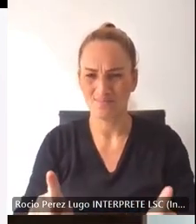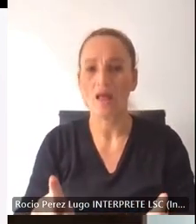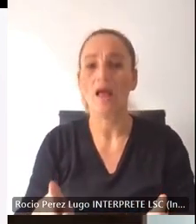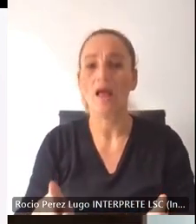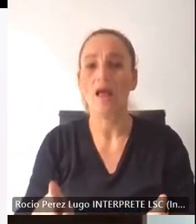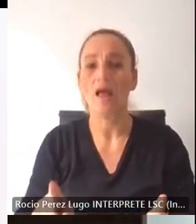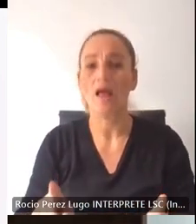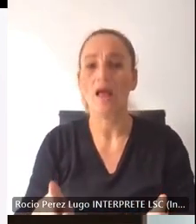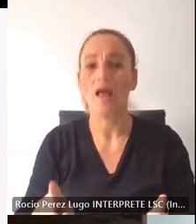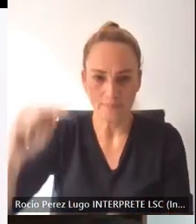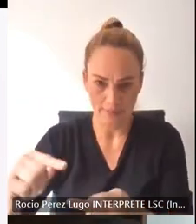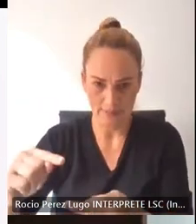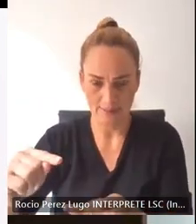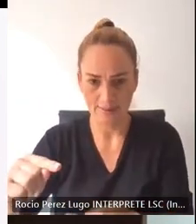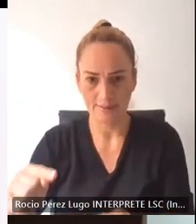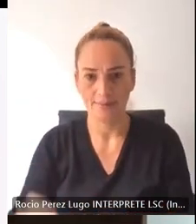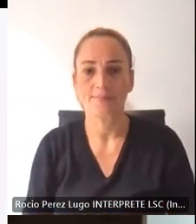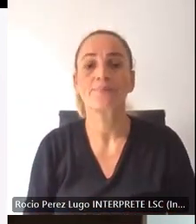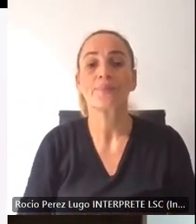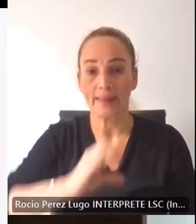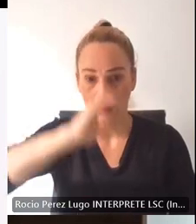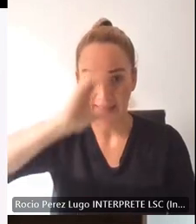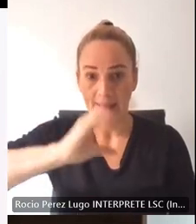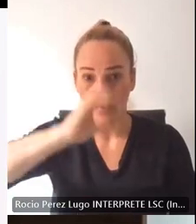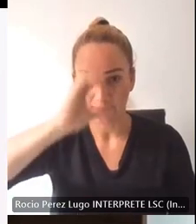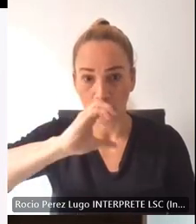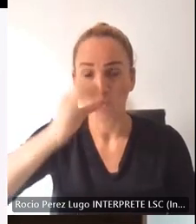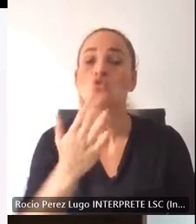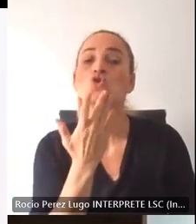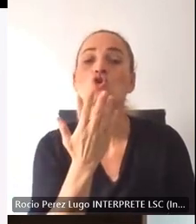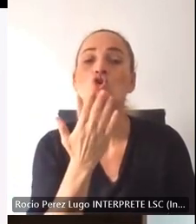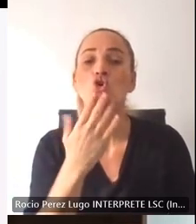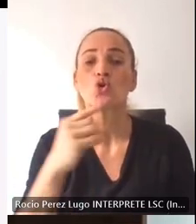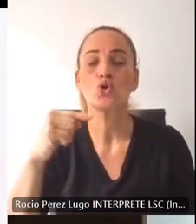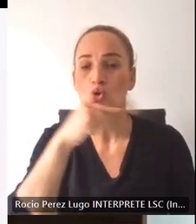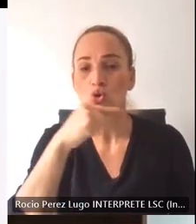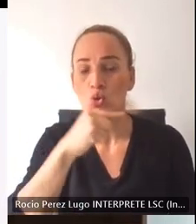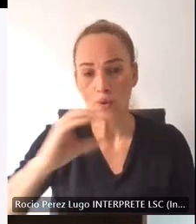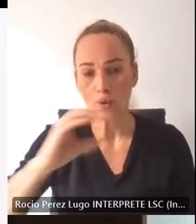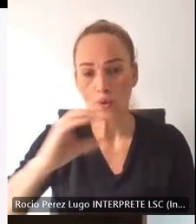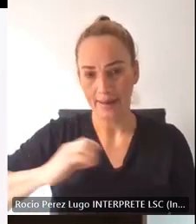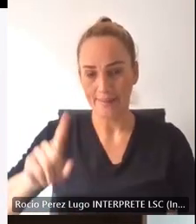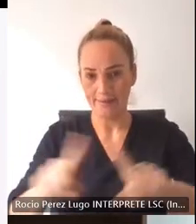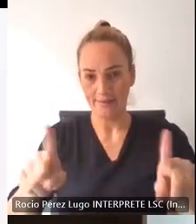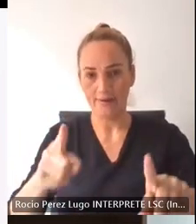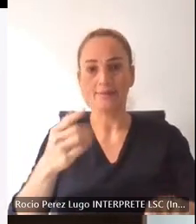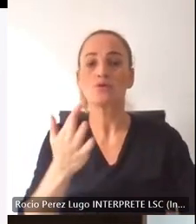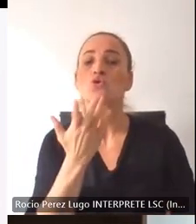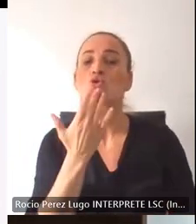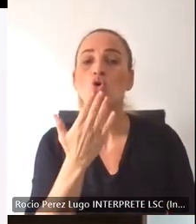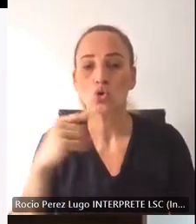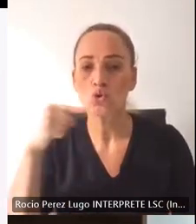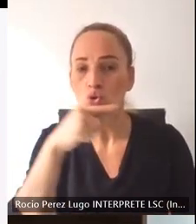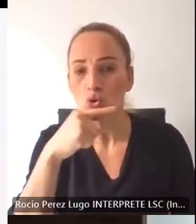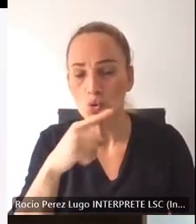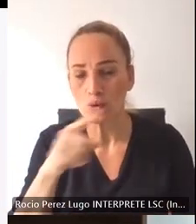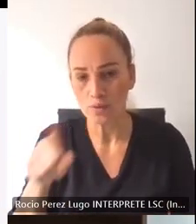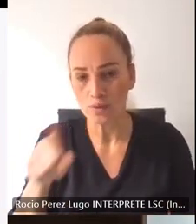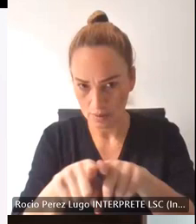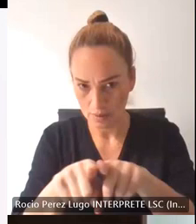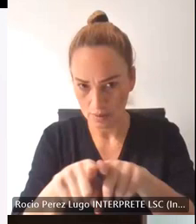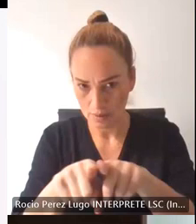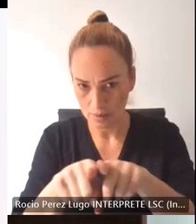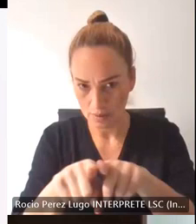pequeño. Mientras que el de gas carbónico, el rojo, características o diferencias, es de color rojo también. porque es